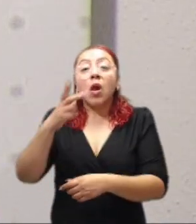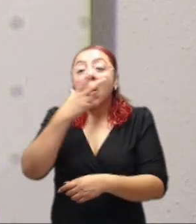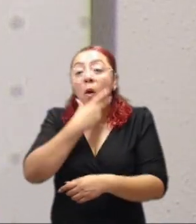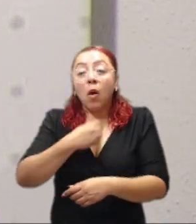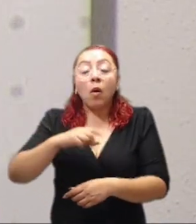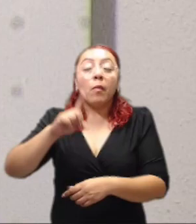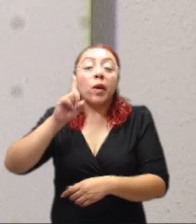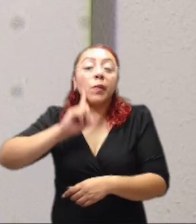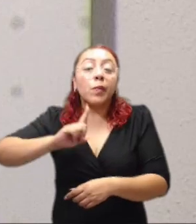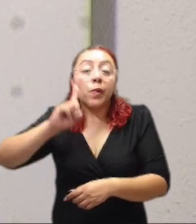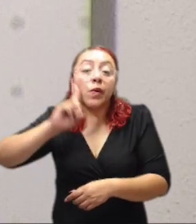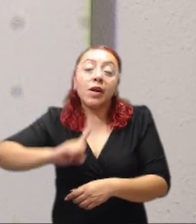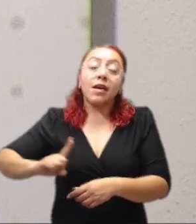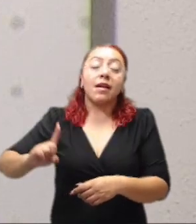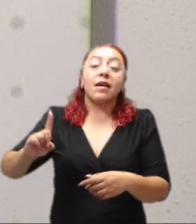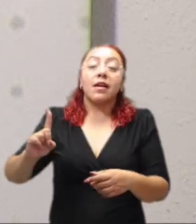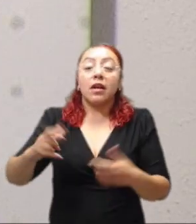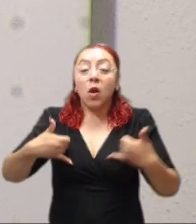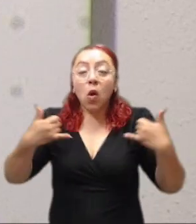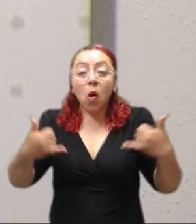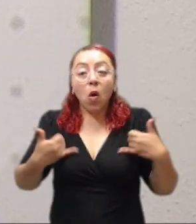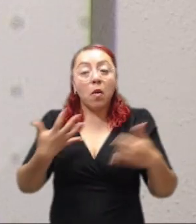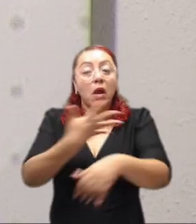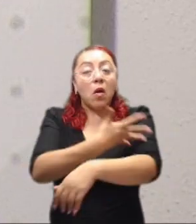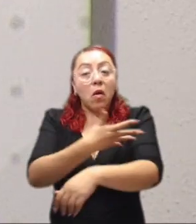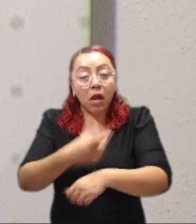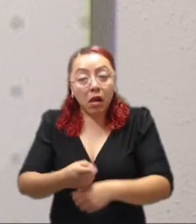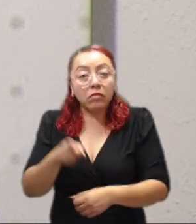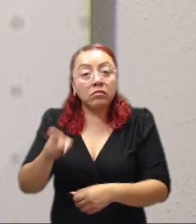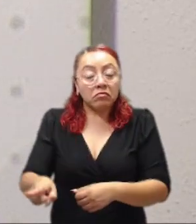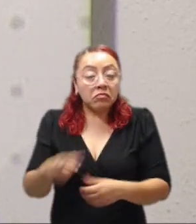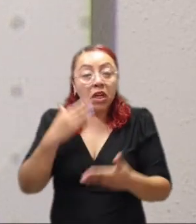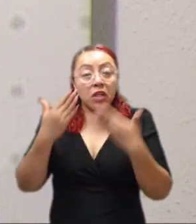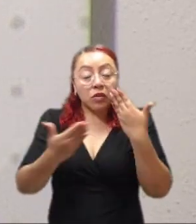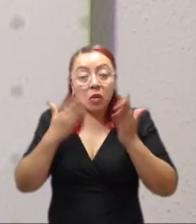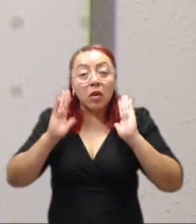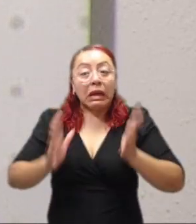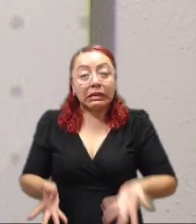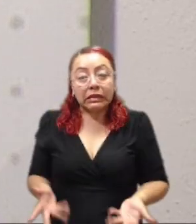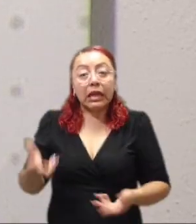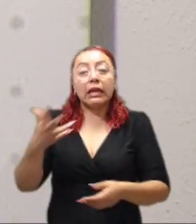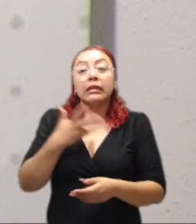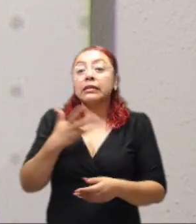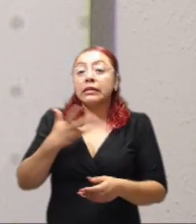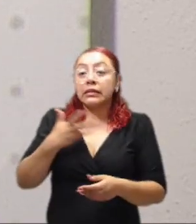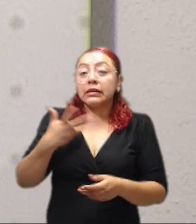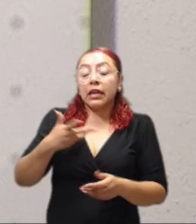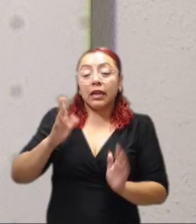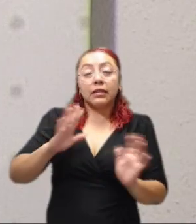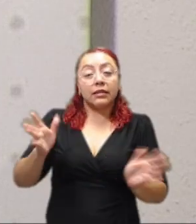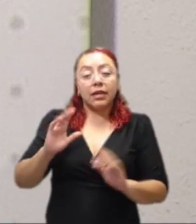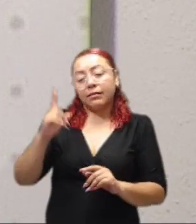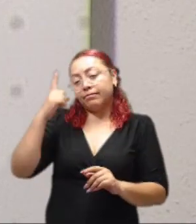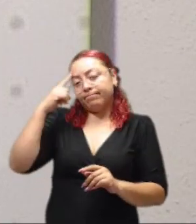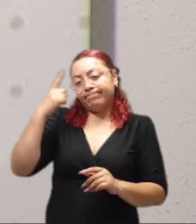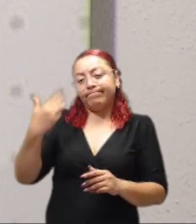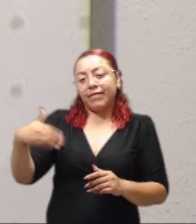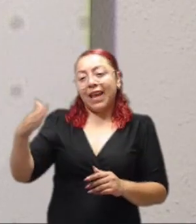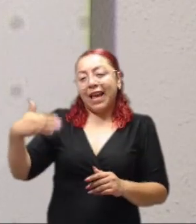honestos s que tengan una preparación académica Que tengan un edente razonablemente